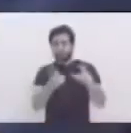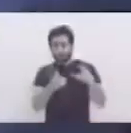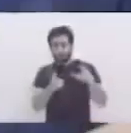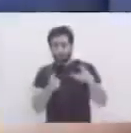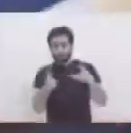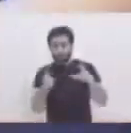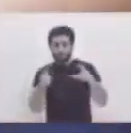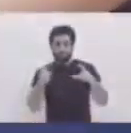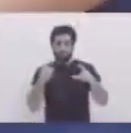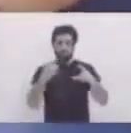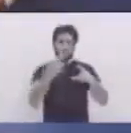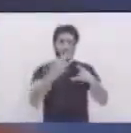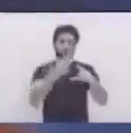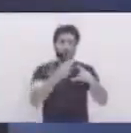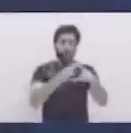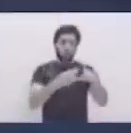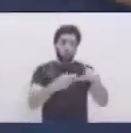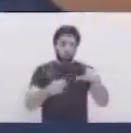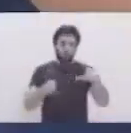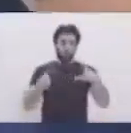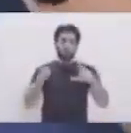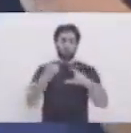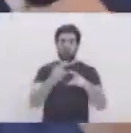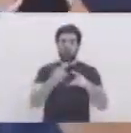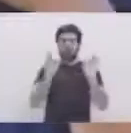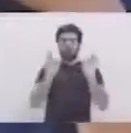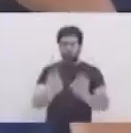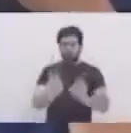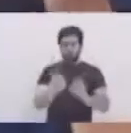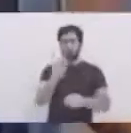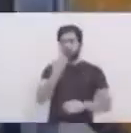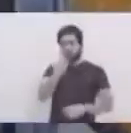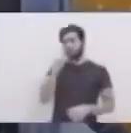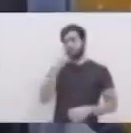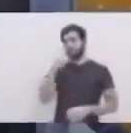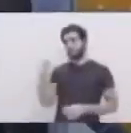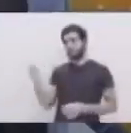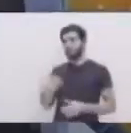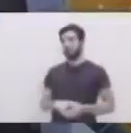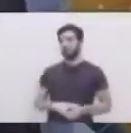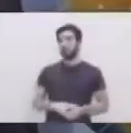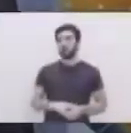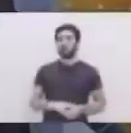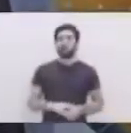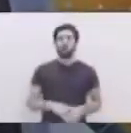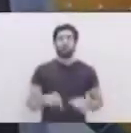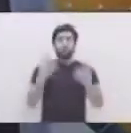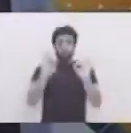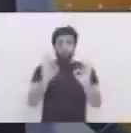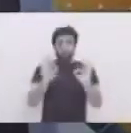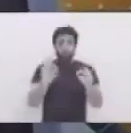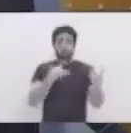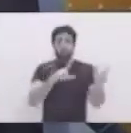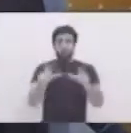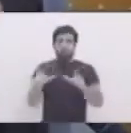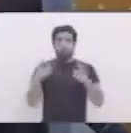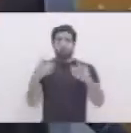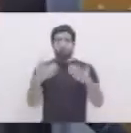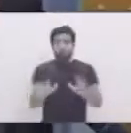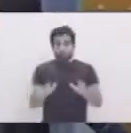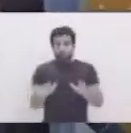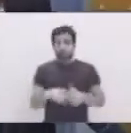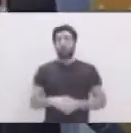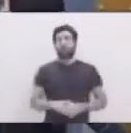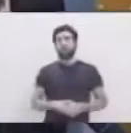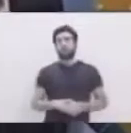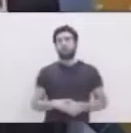Esto va a ser la cara de nuestra jirafa. Vamos a tener algo así. Muy bien, ya que tenemos esto, con la otra parte que